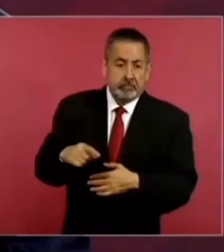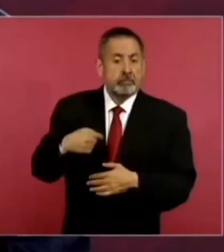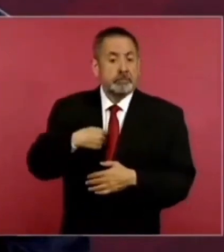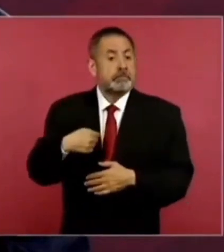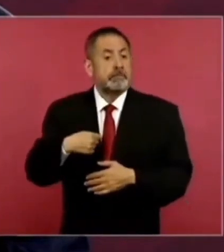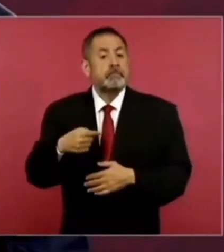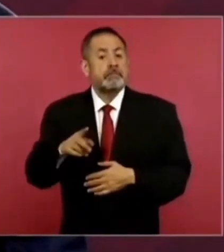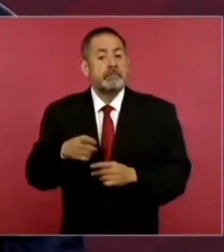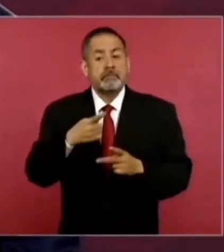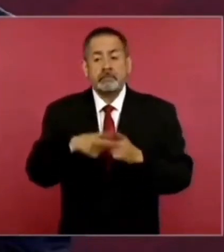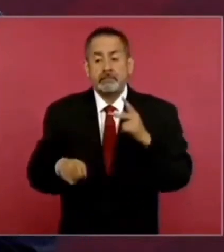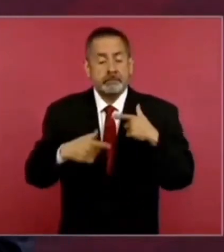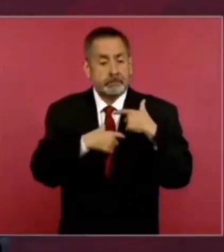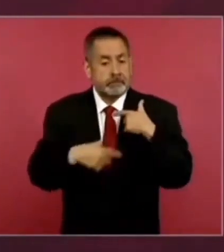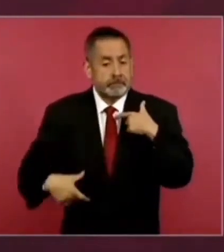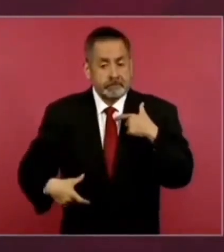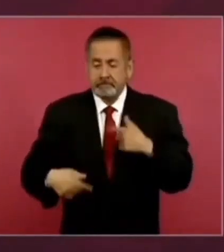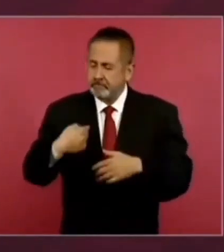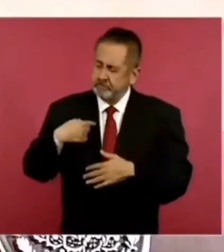que estaba